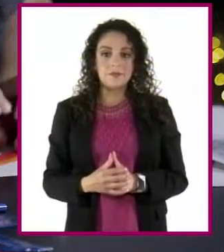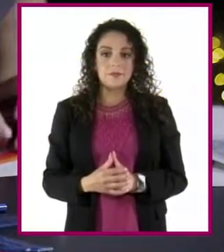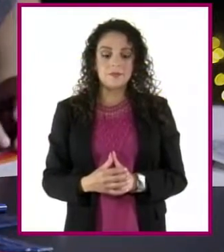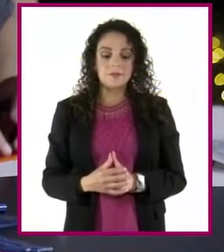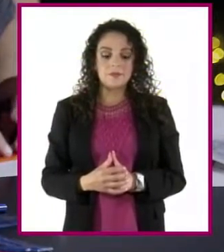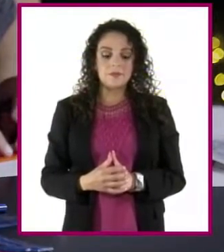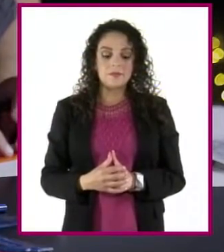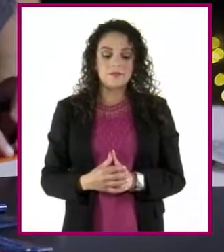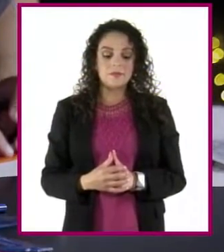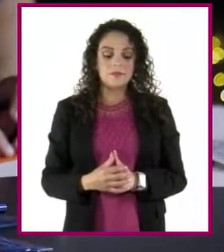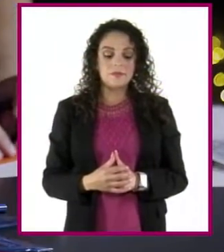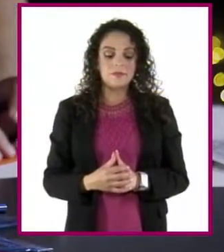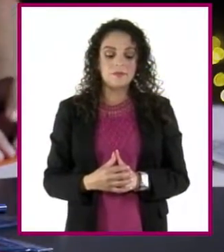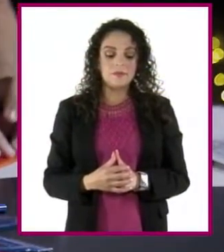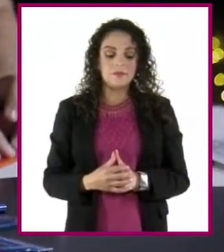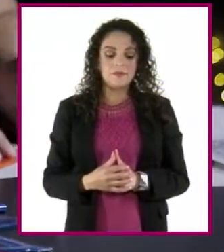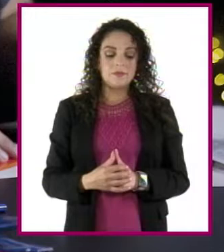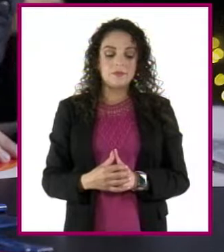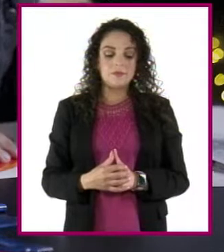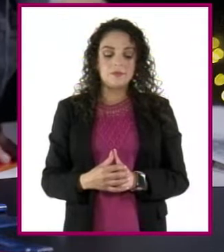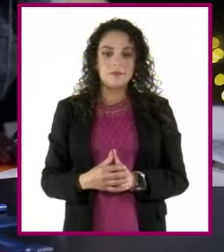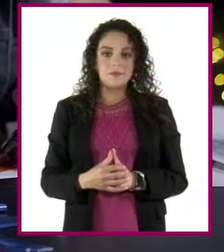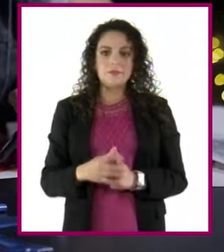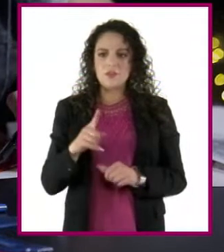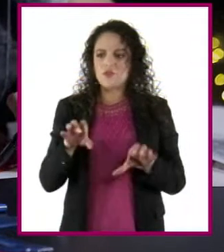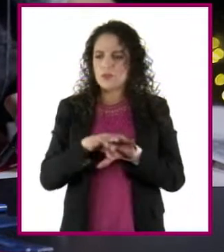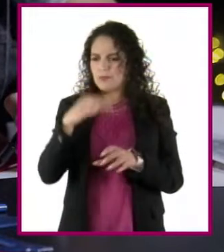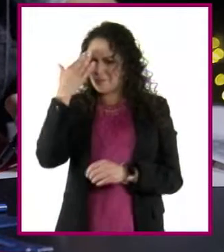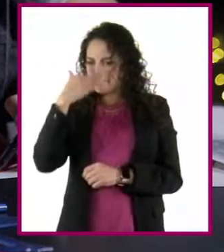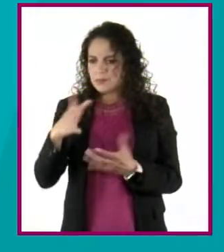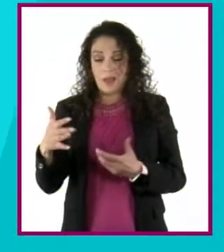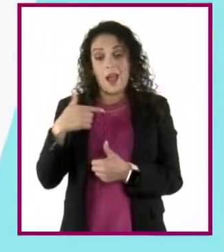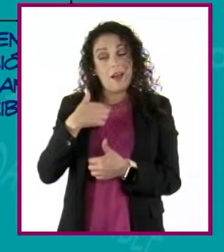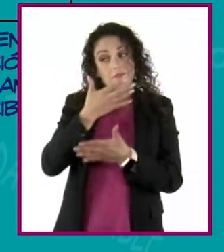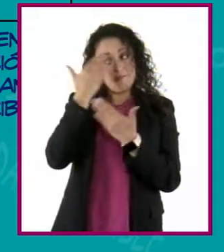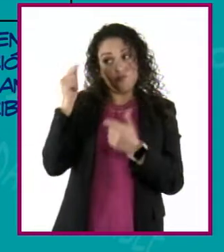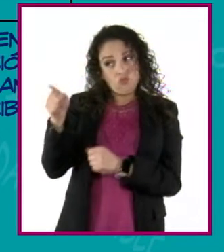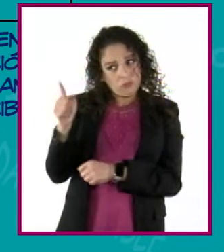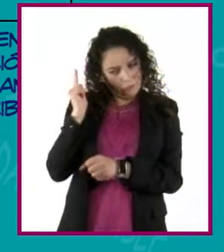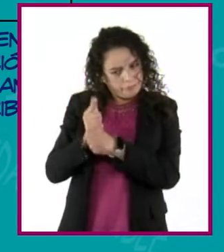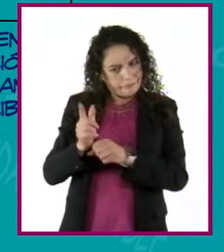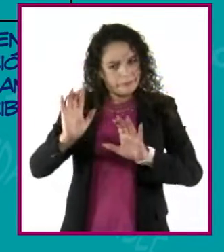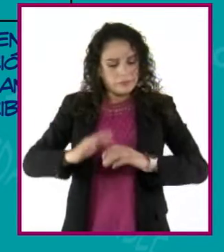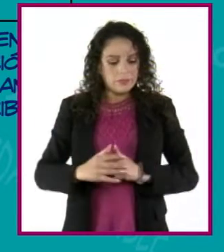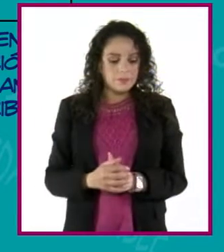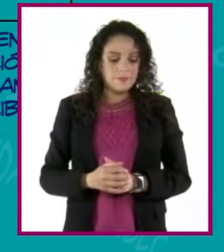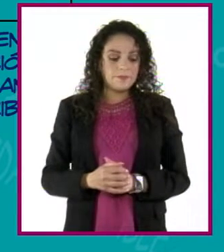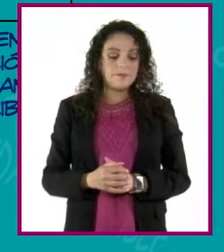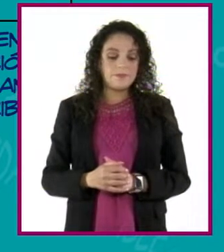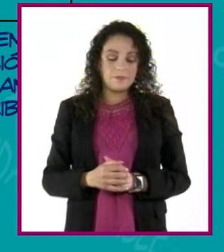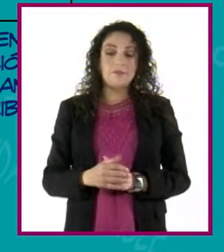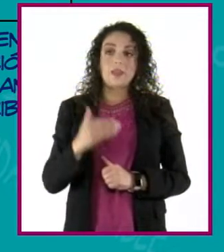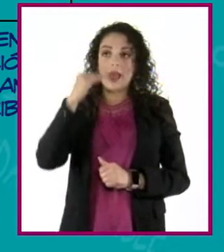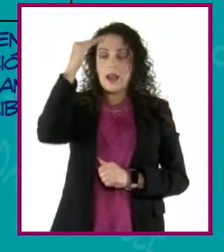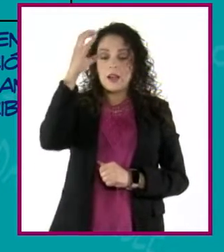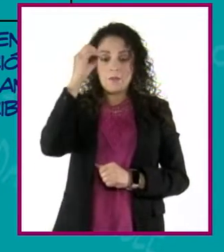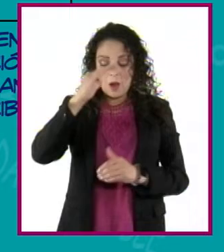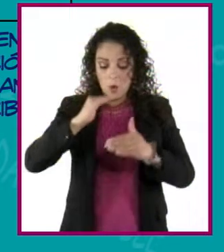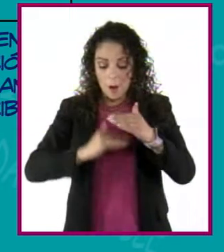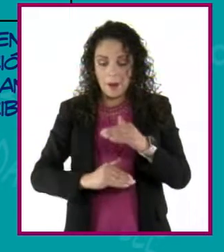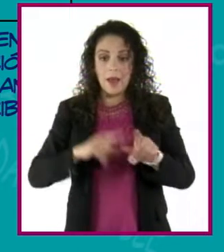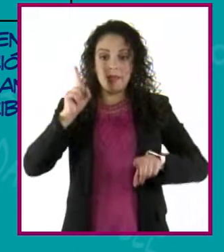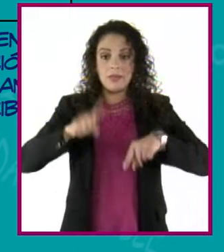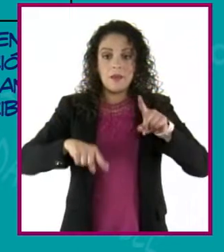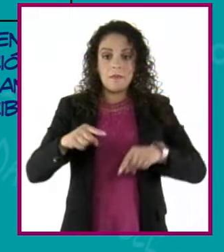No, ya. ¿Cómo son los puntos de fuga? No sé, adivina. Al agregar un tercer punto de fuga encima o debajo del punto de fuga de la perspectiva de